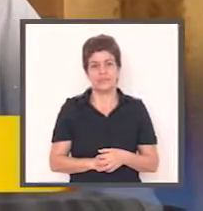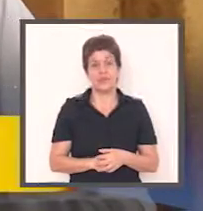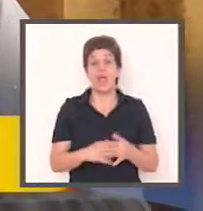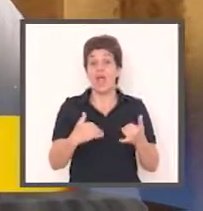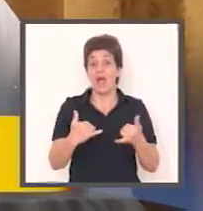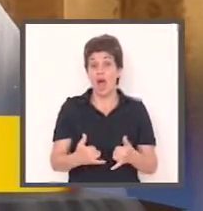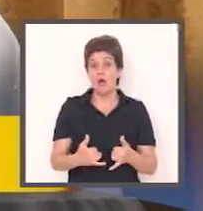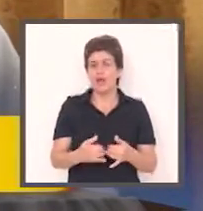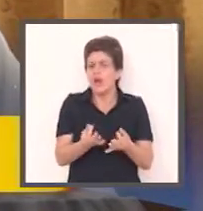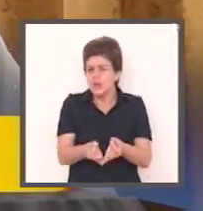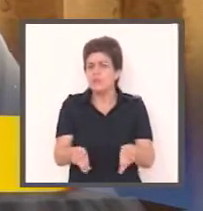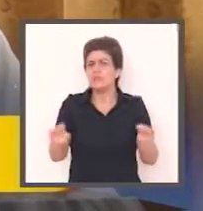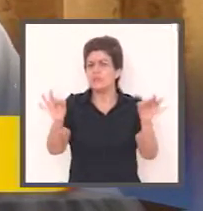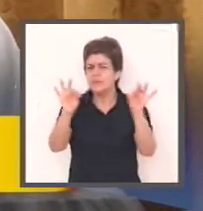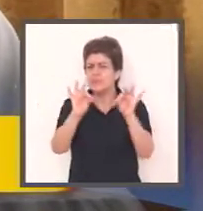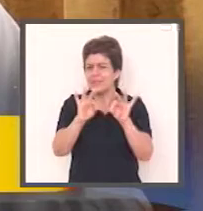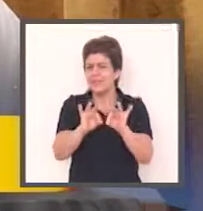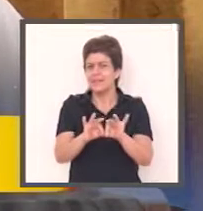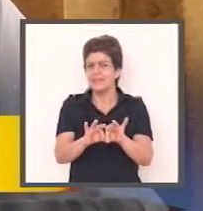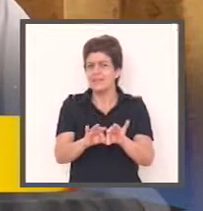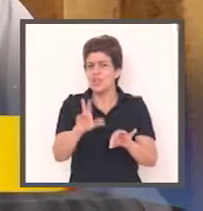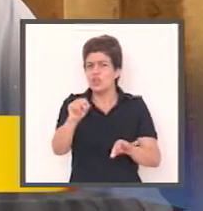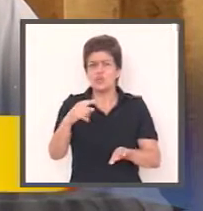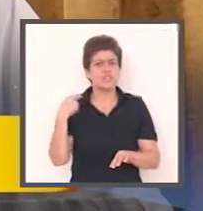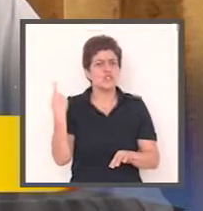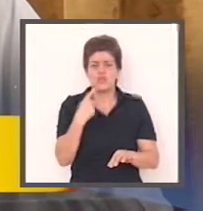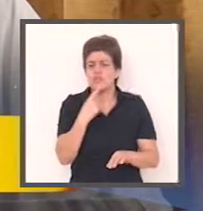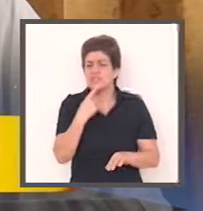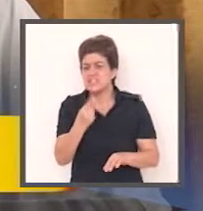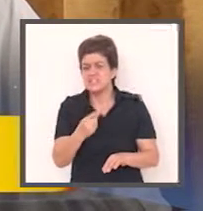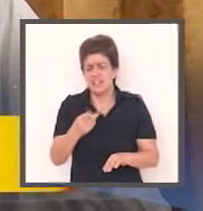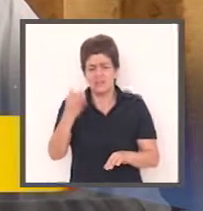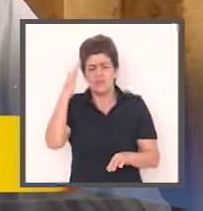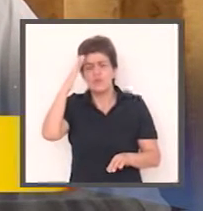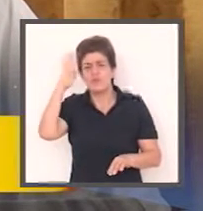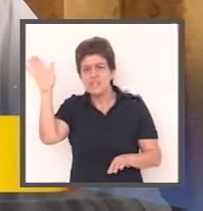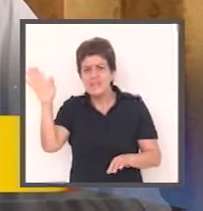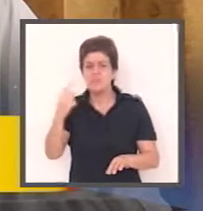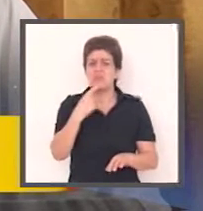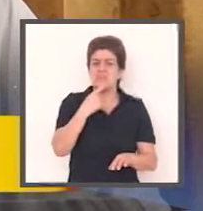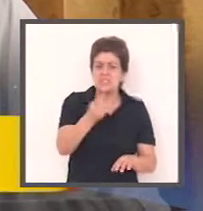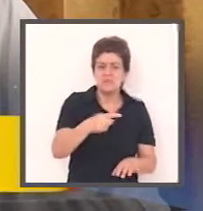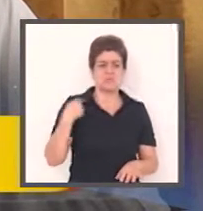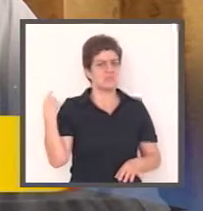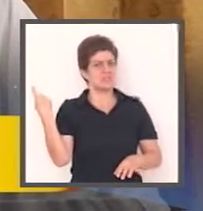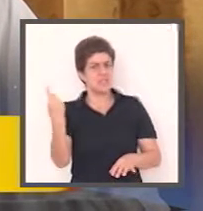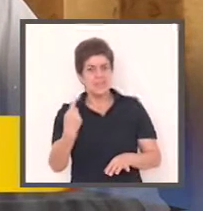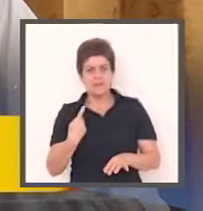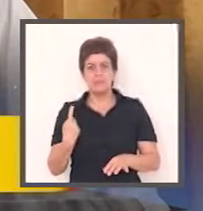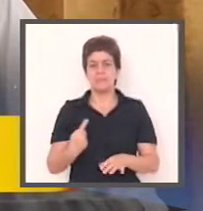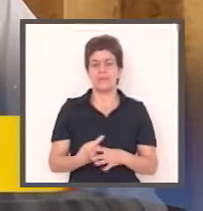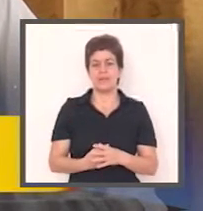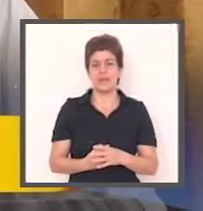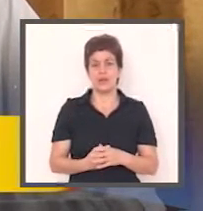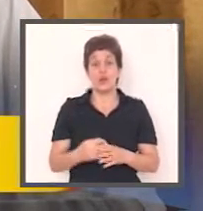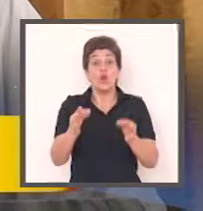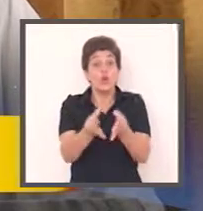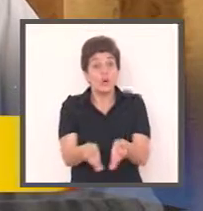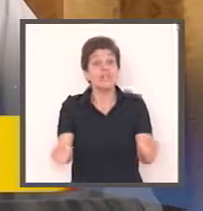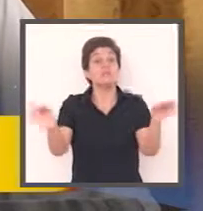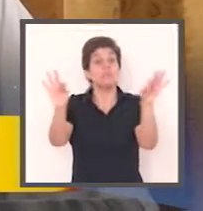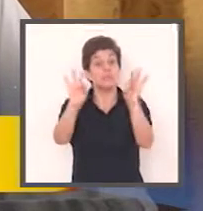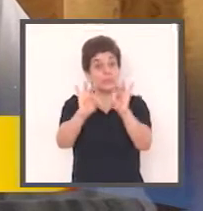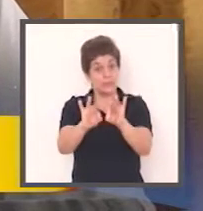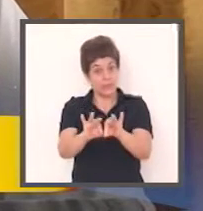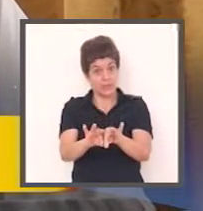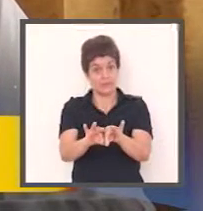Ahora, lo importante no es solamente decir eso, eso lo sabemos y lo decimos siempre. Lo importante es